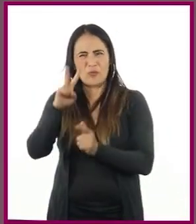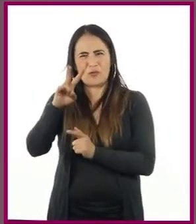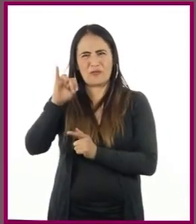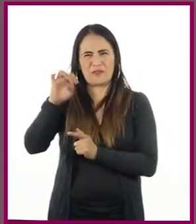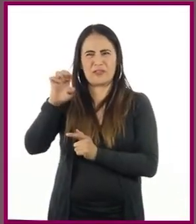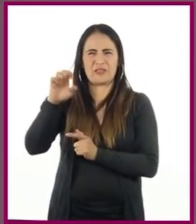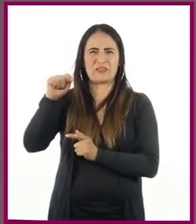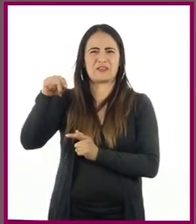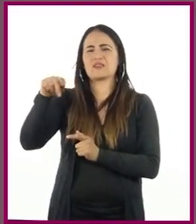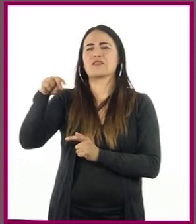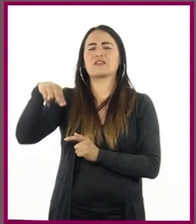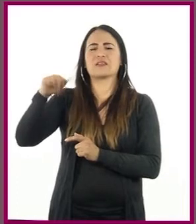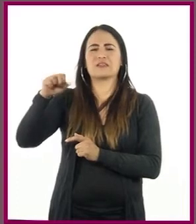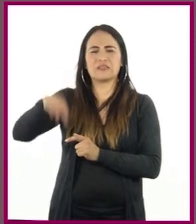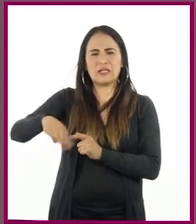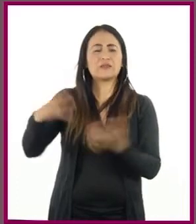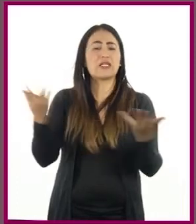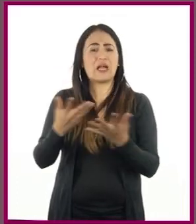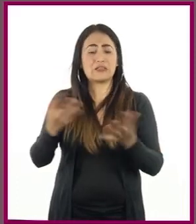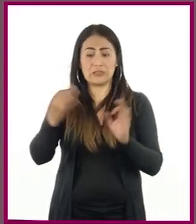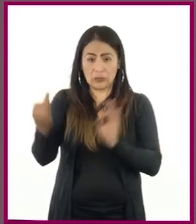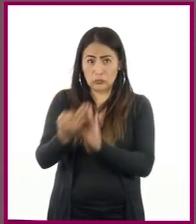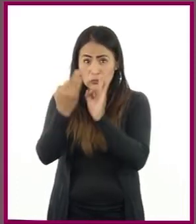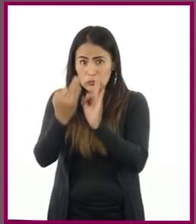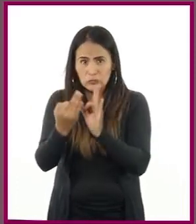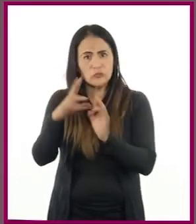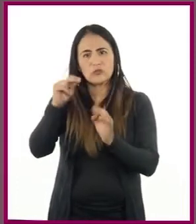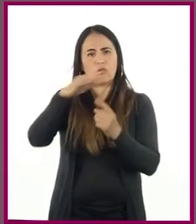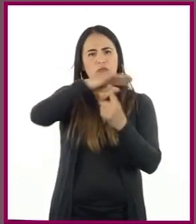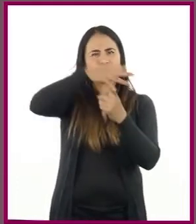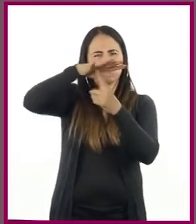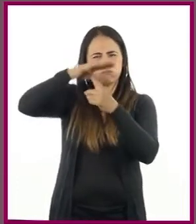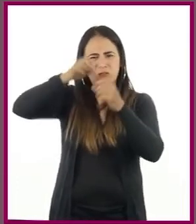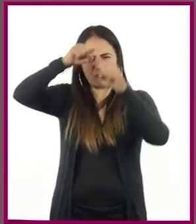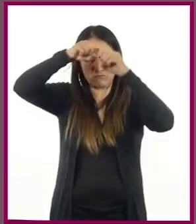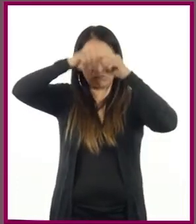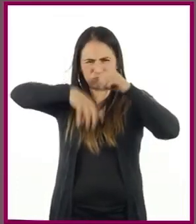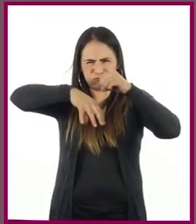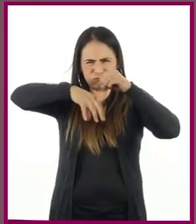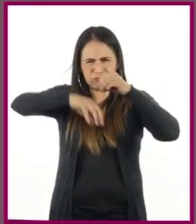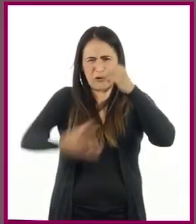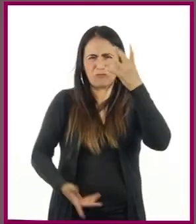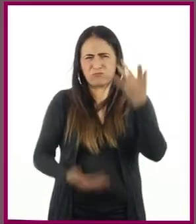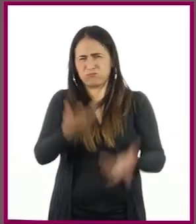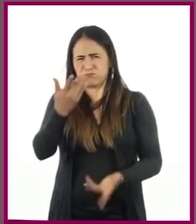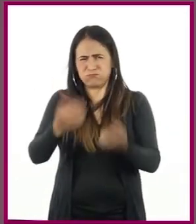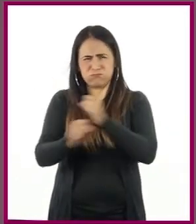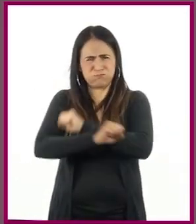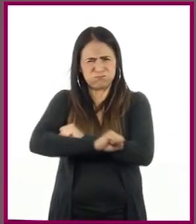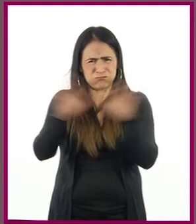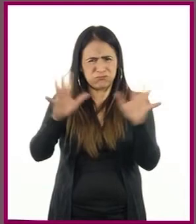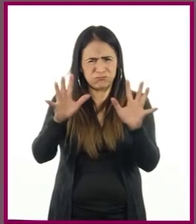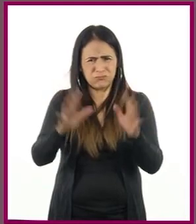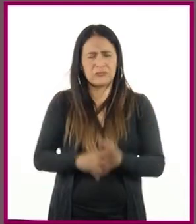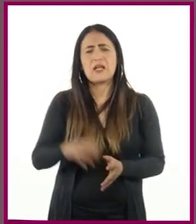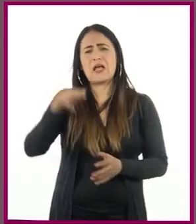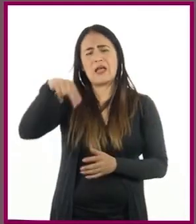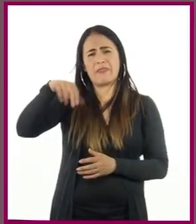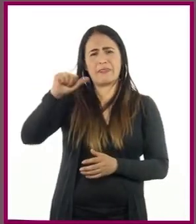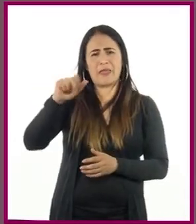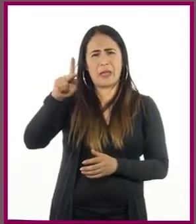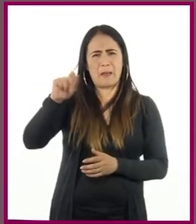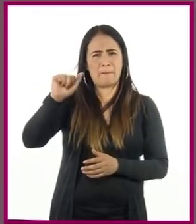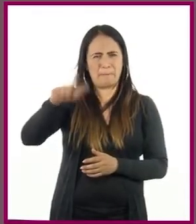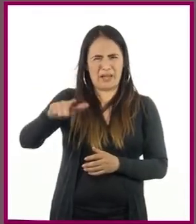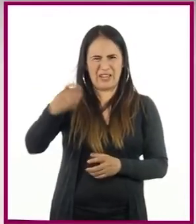bombardeos masivos sobre grandes regiones de selva y poblaciones civiles con un agente químico conocido como napalm.